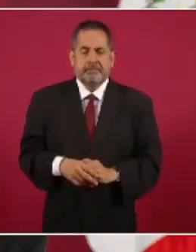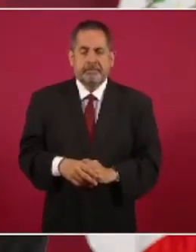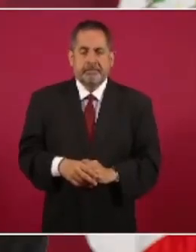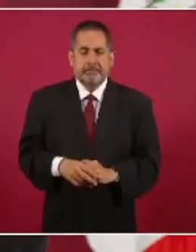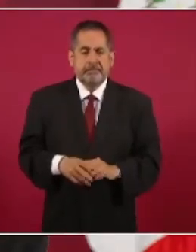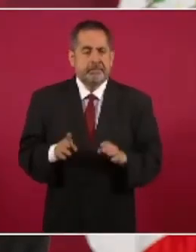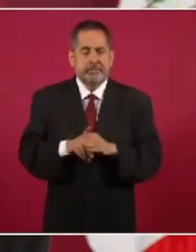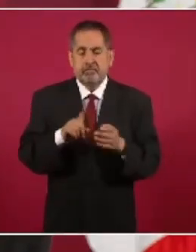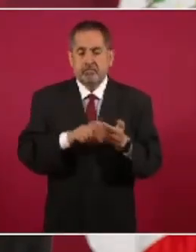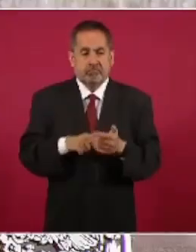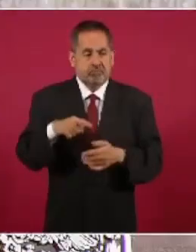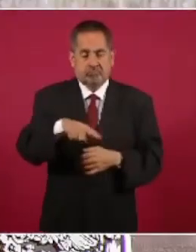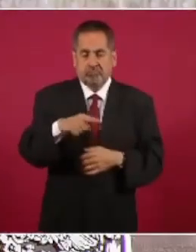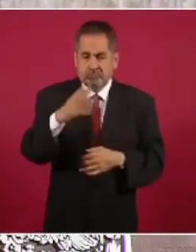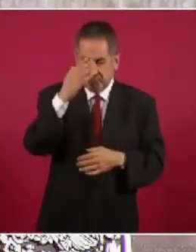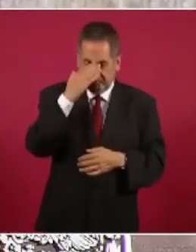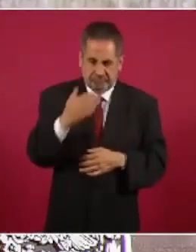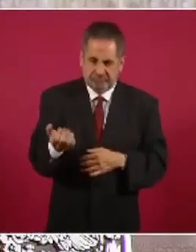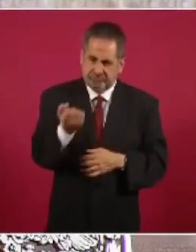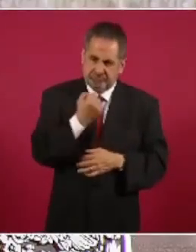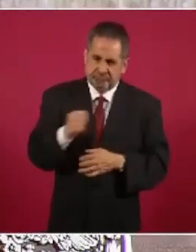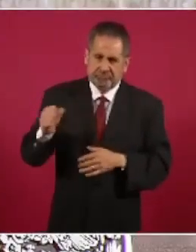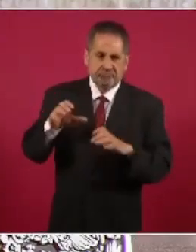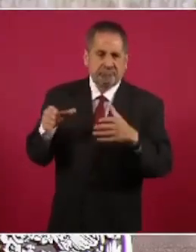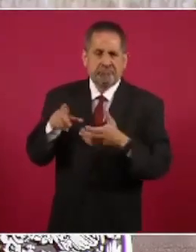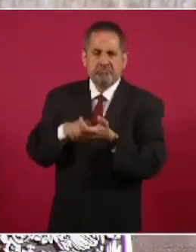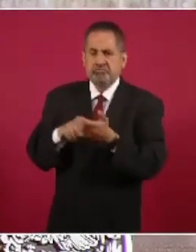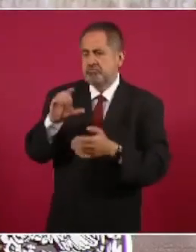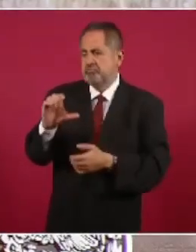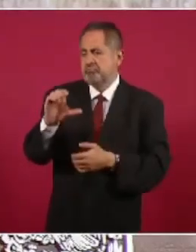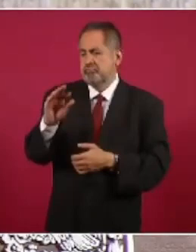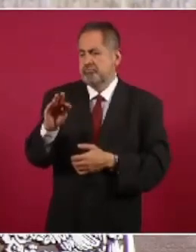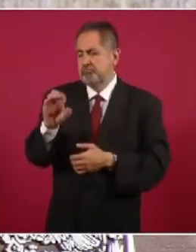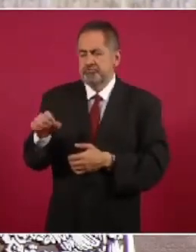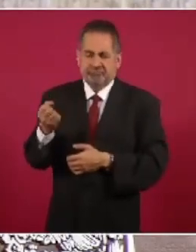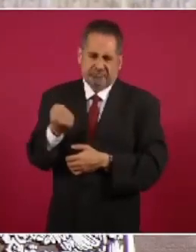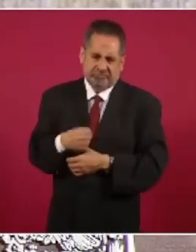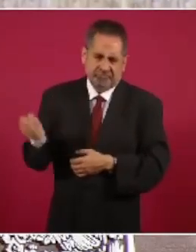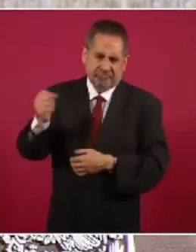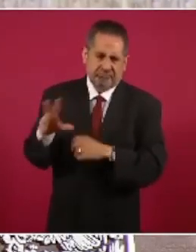Son muy buenos los trabajadores, los técnicos,